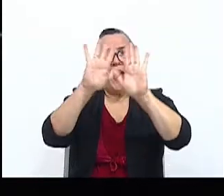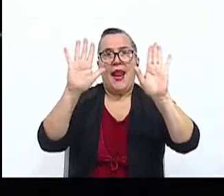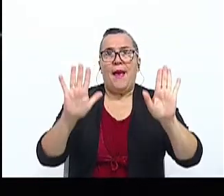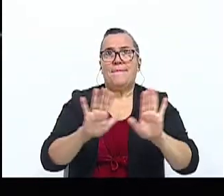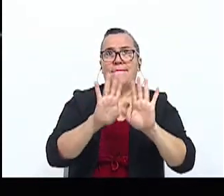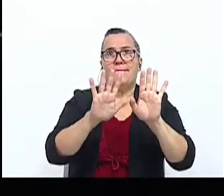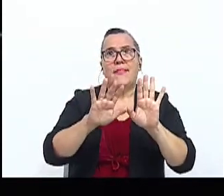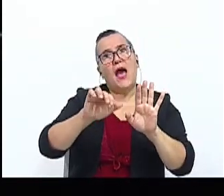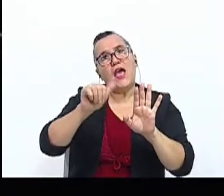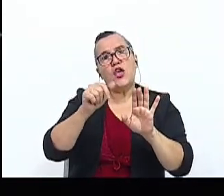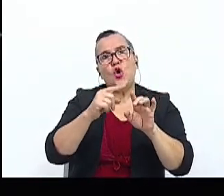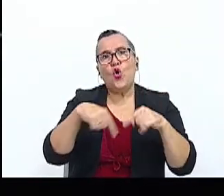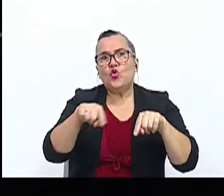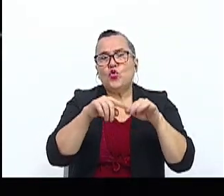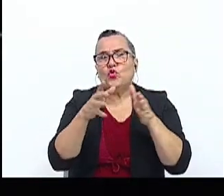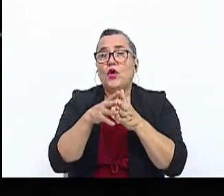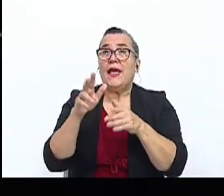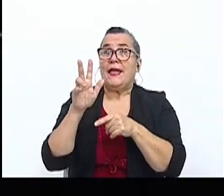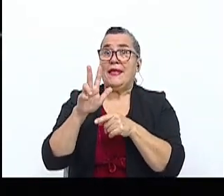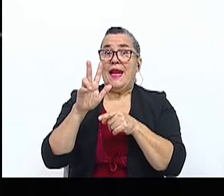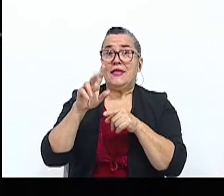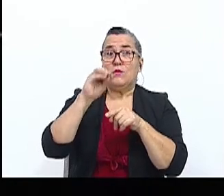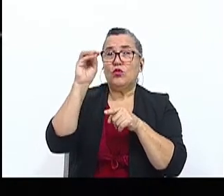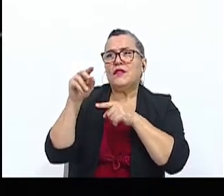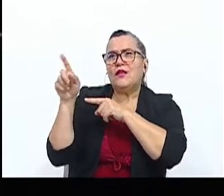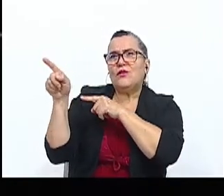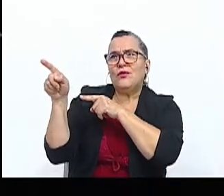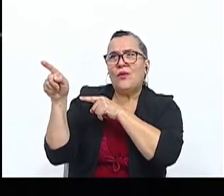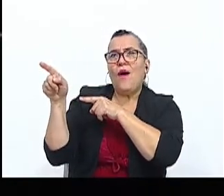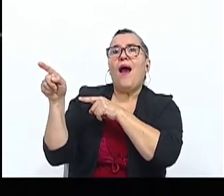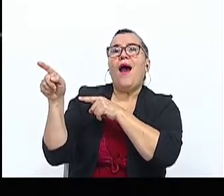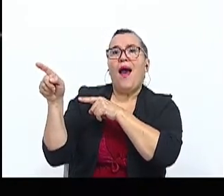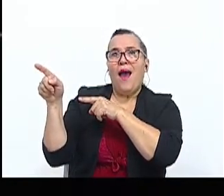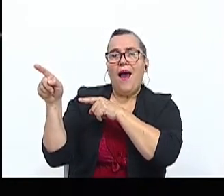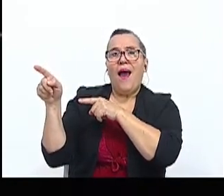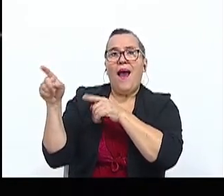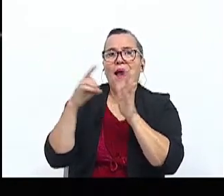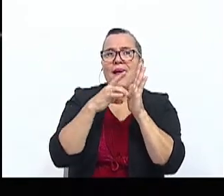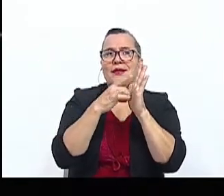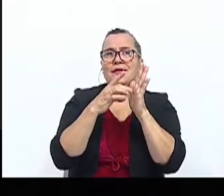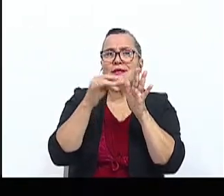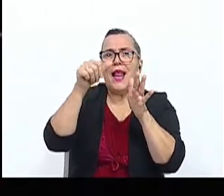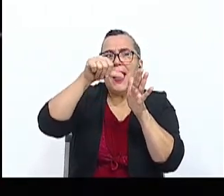Y otro 3% corresponde al cristal líquido usado en la pantalla.